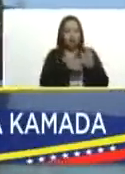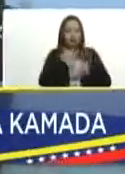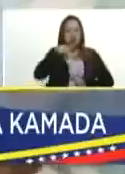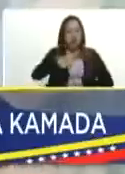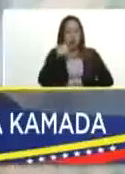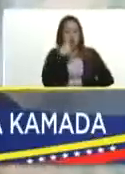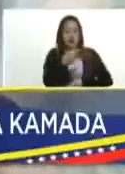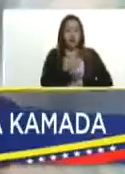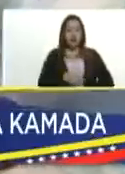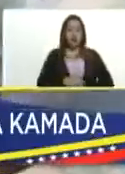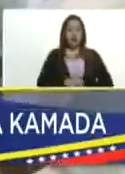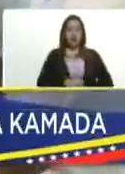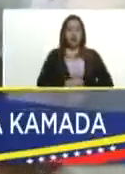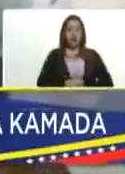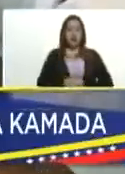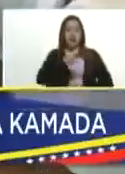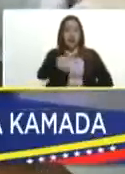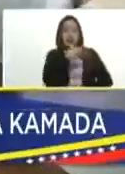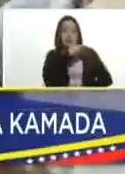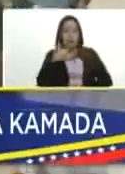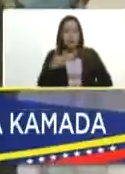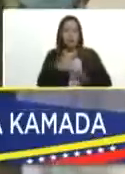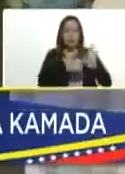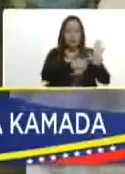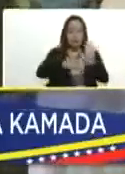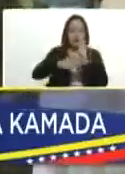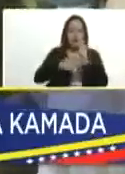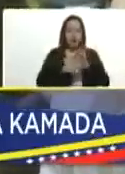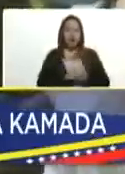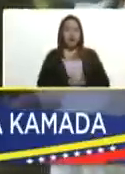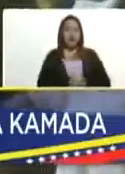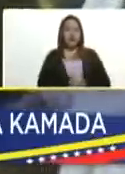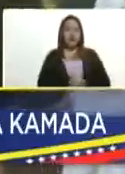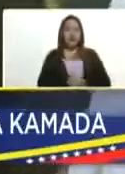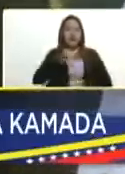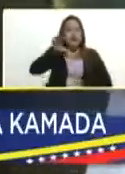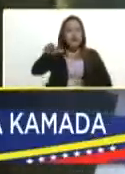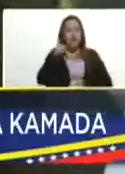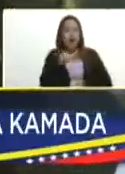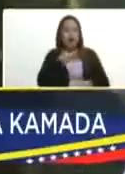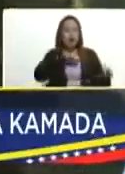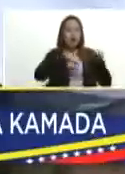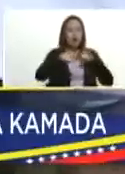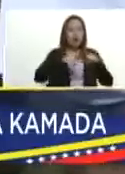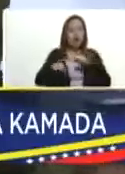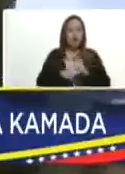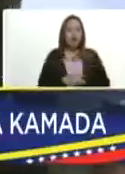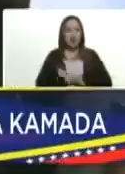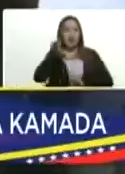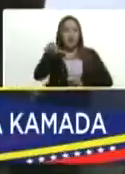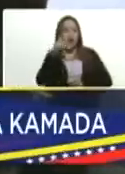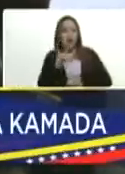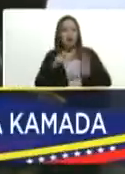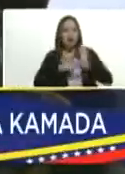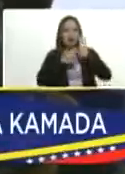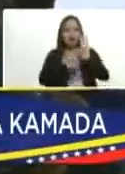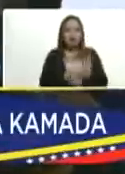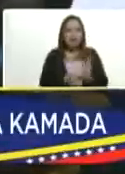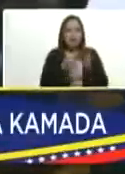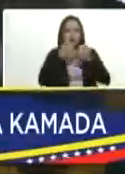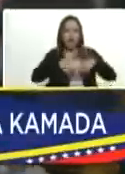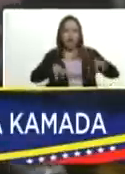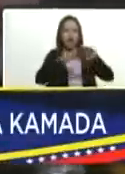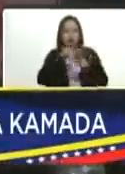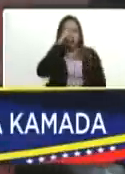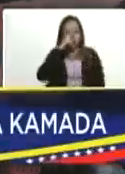estoy diciendo, y esto es la mejor demostración, presidente, de que el país está en movimiento, de que el país es un ejemplo de moral y